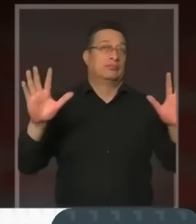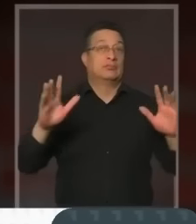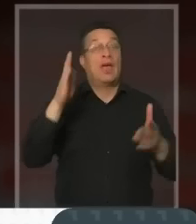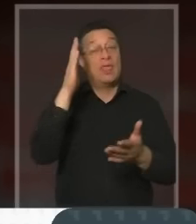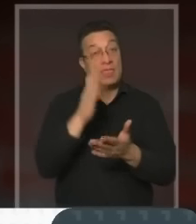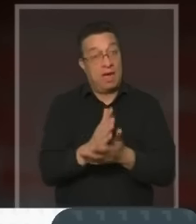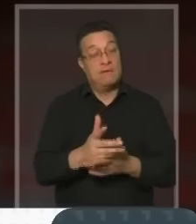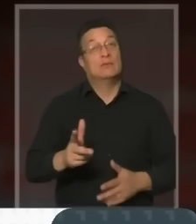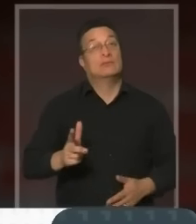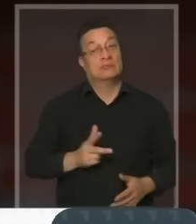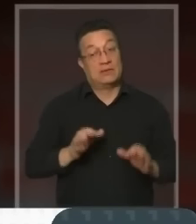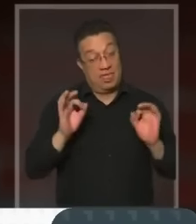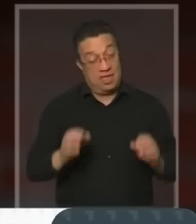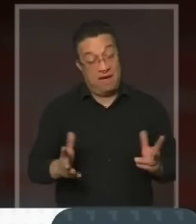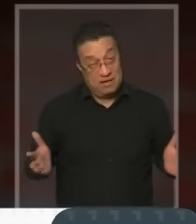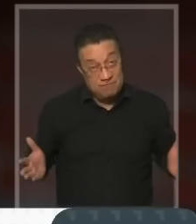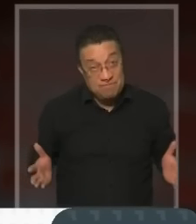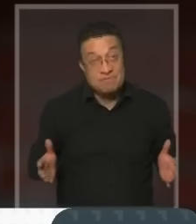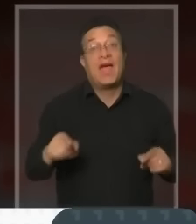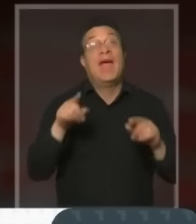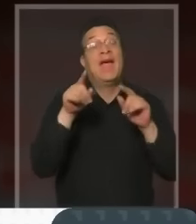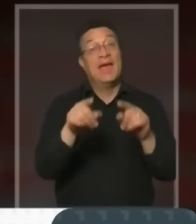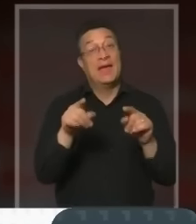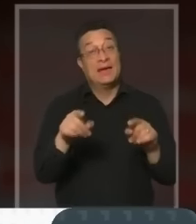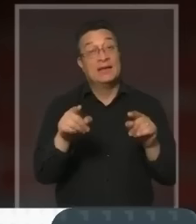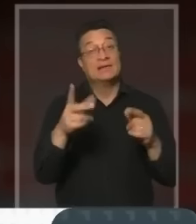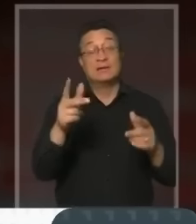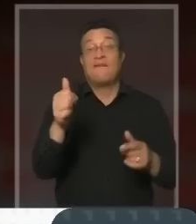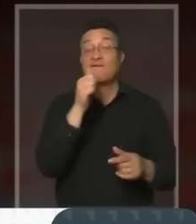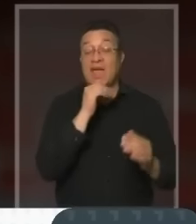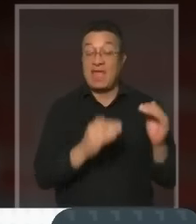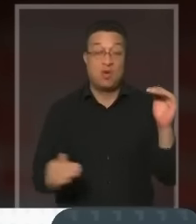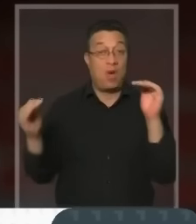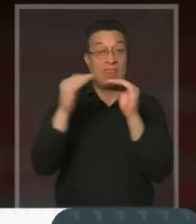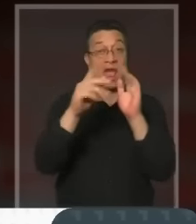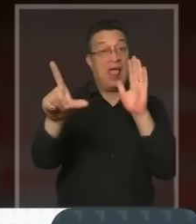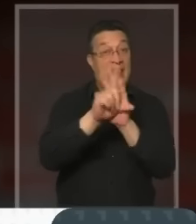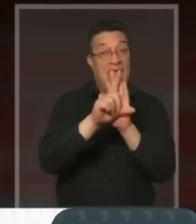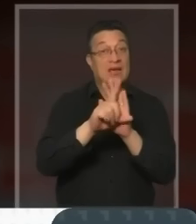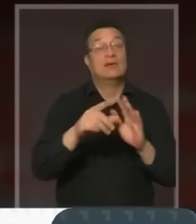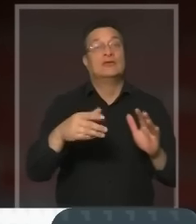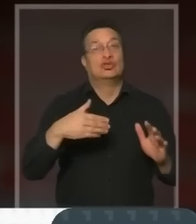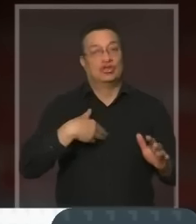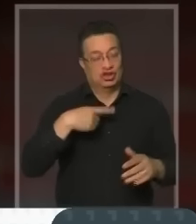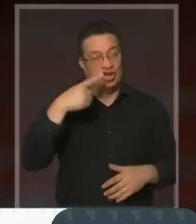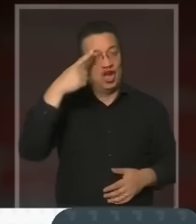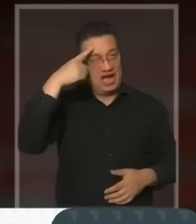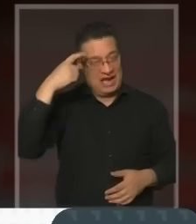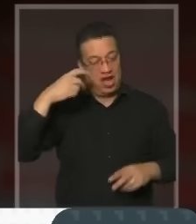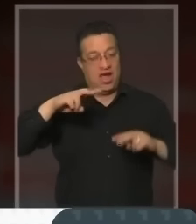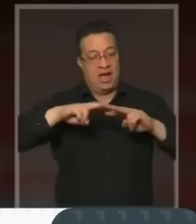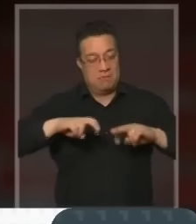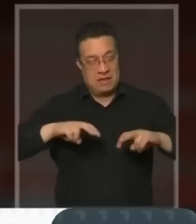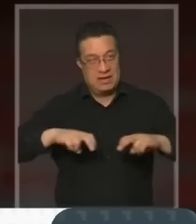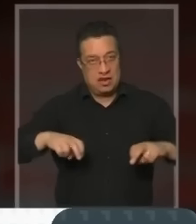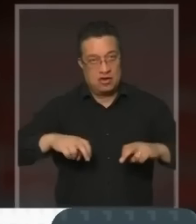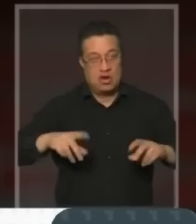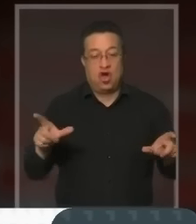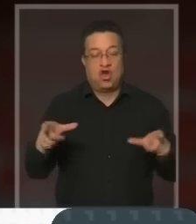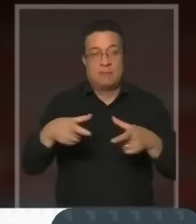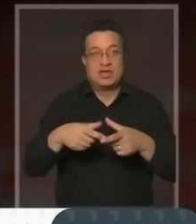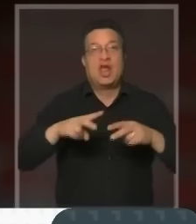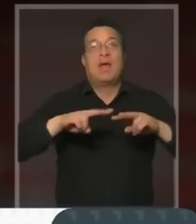parecerlo. Y frente a esta falta de igualdad ante la ley, yo creo que una investigación por parte de una comisión